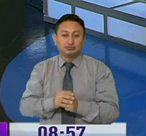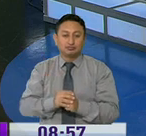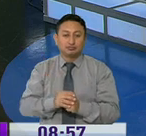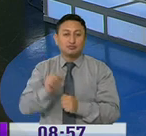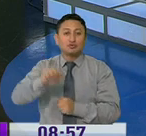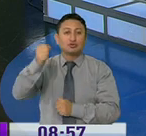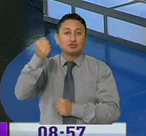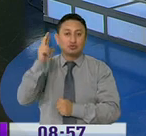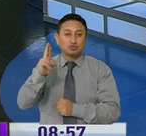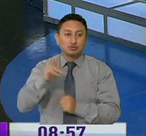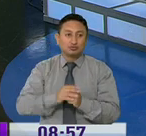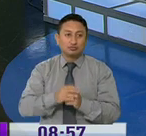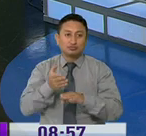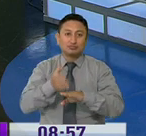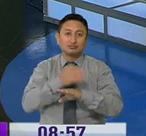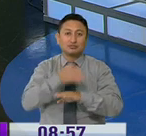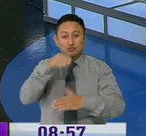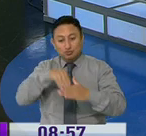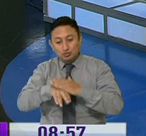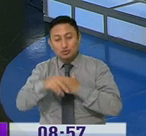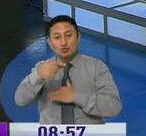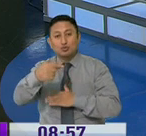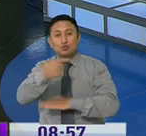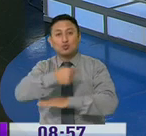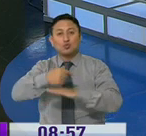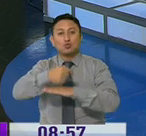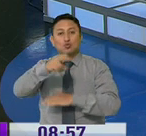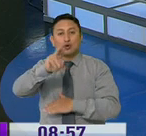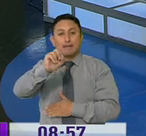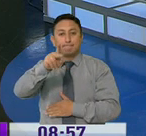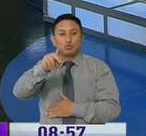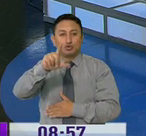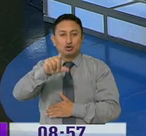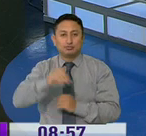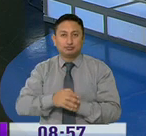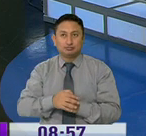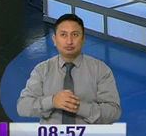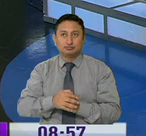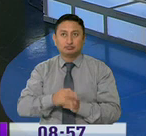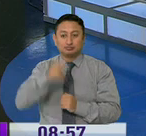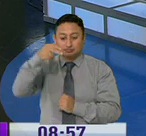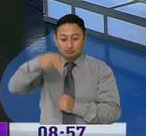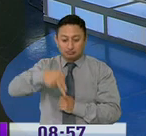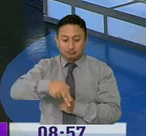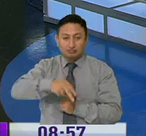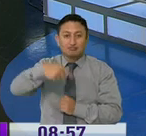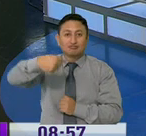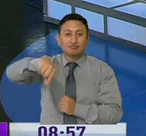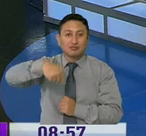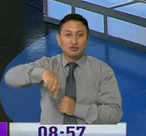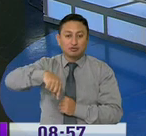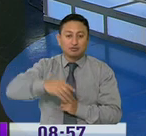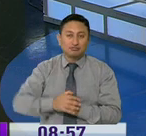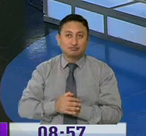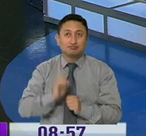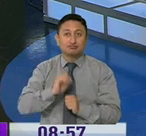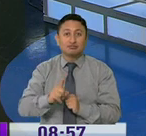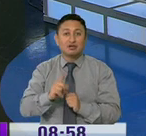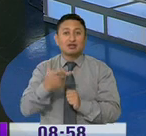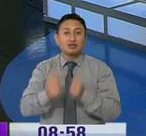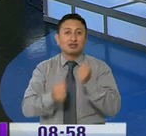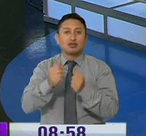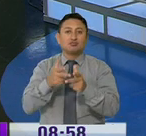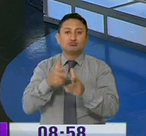sentidos norte-sur antes de la subida a Guápulo, también donde se une la Ruta Viva. Y en la bajada a Quitumbe existen focos de